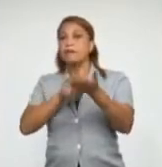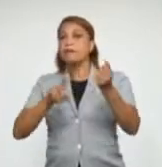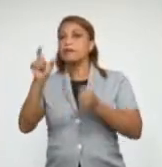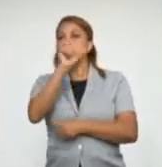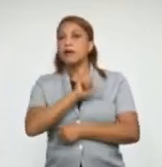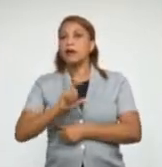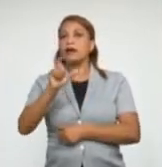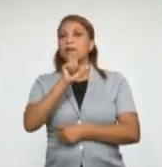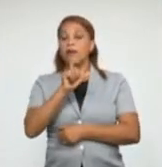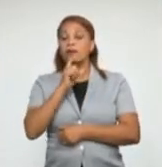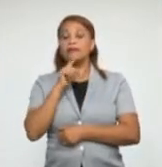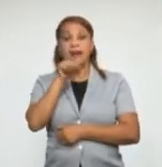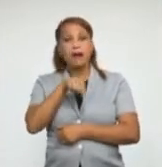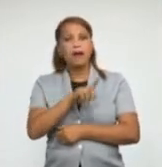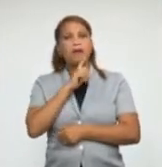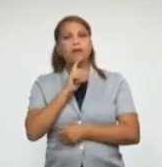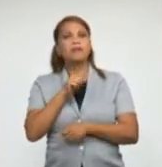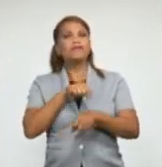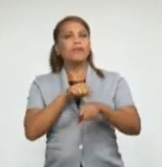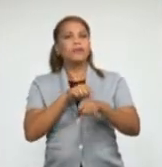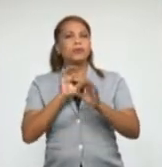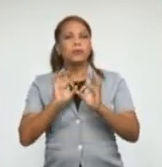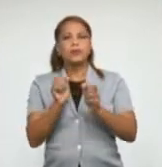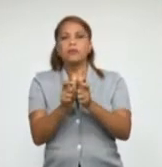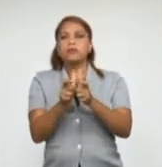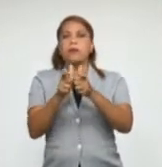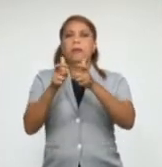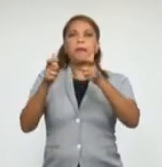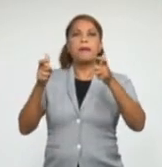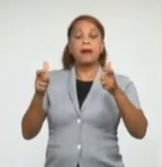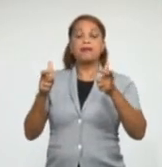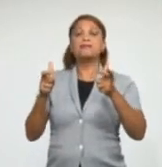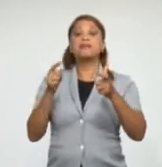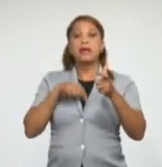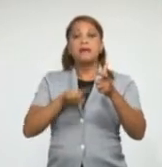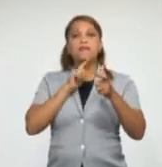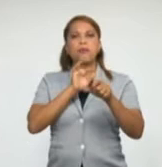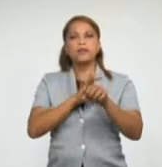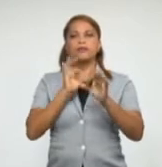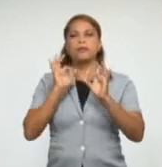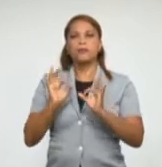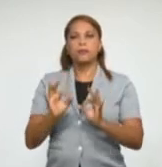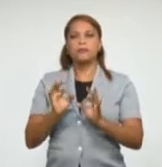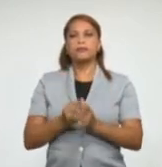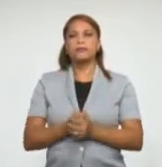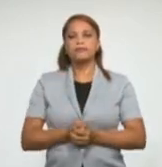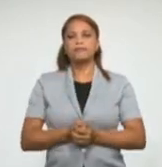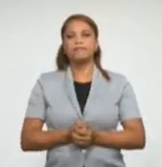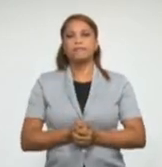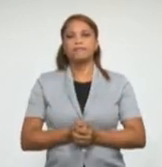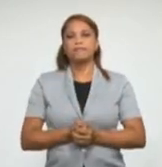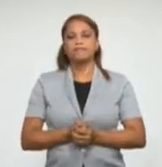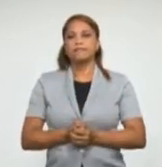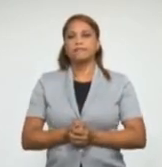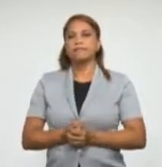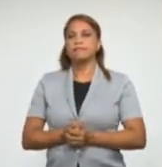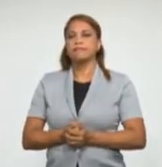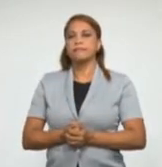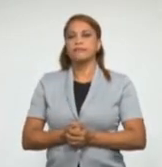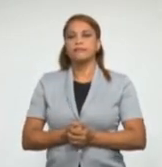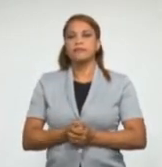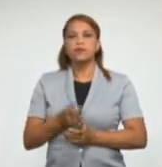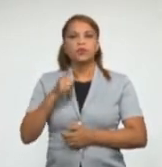el área de salud Centro de la ciudad de Camagüey son las áreas que en estos momentos están aportando un número importante de casos con